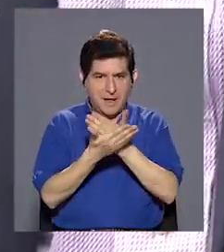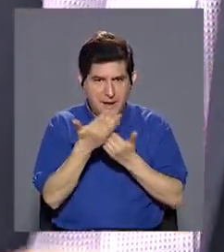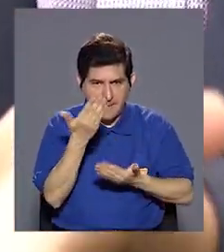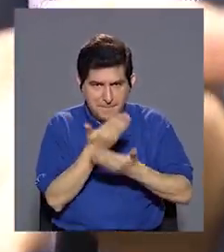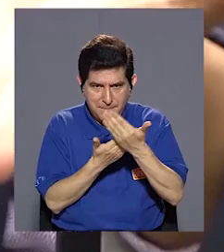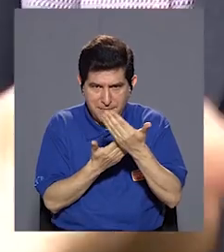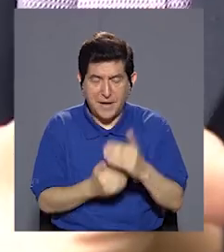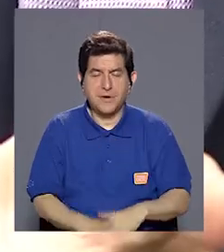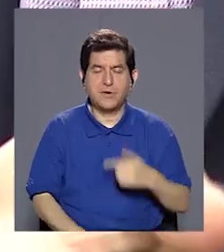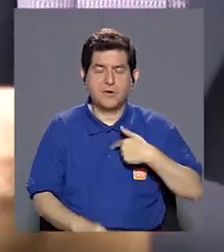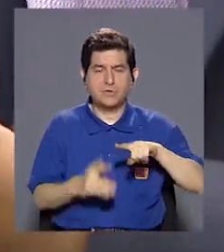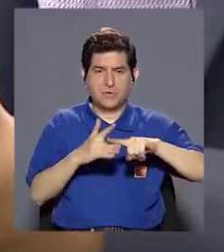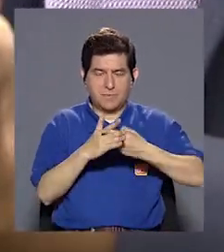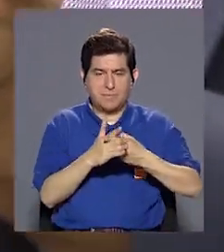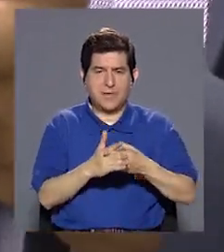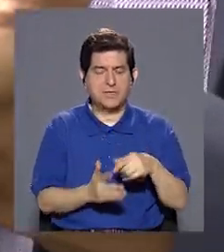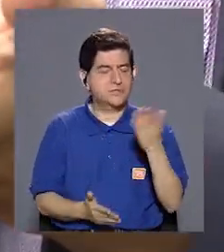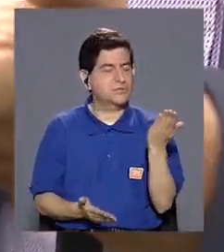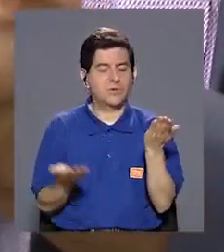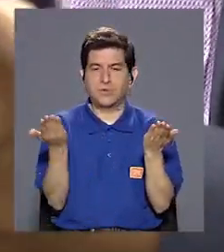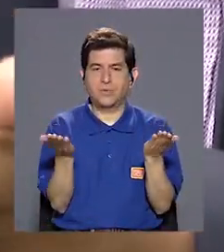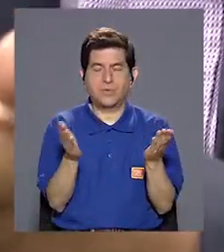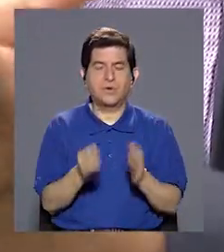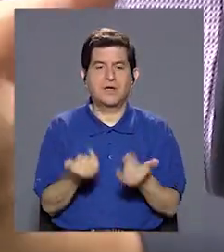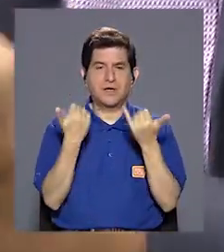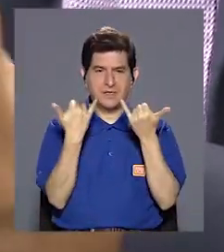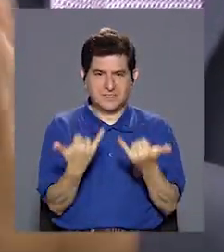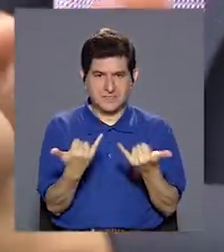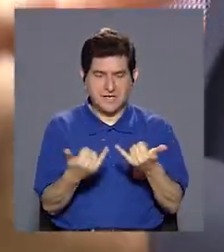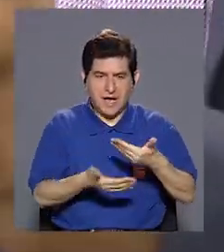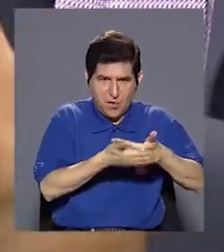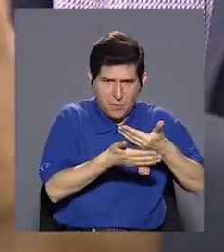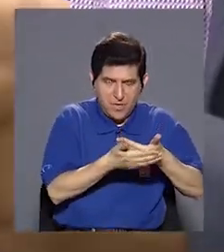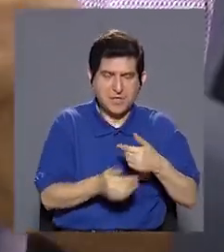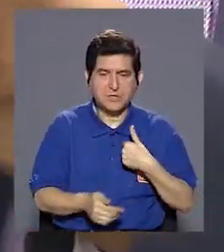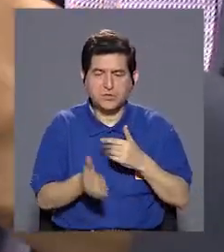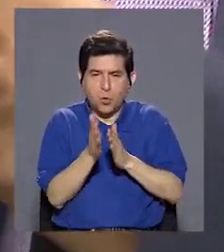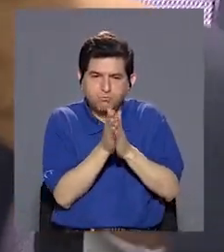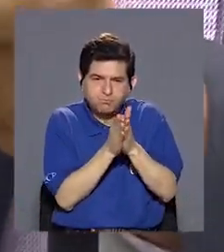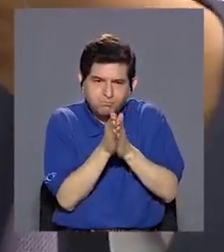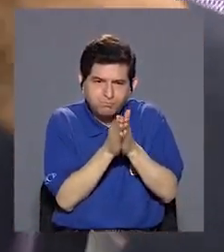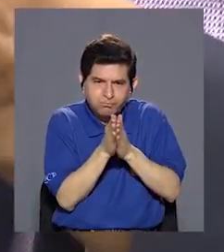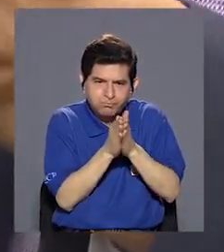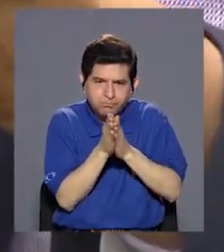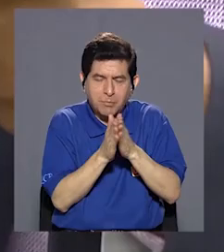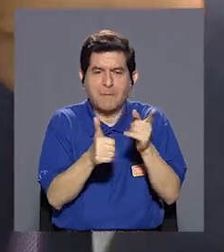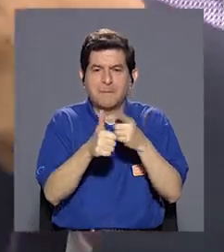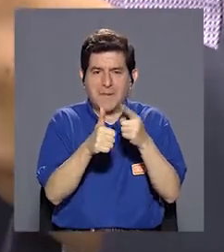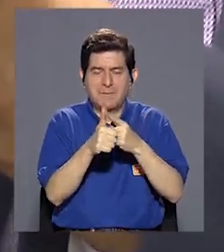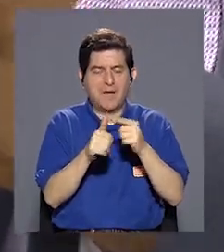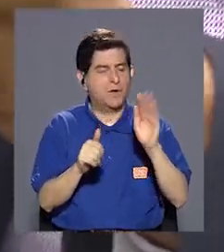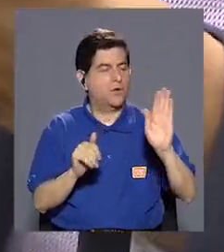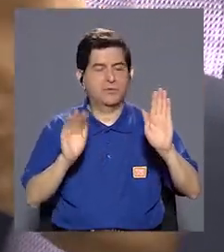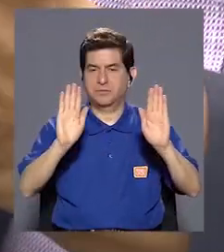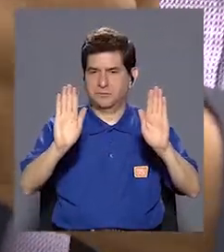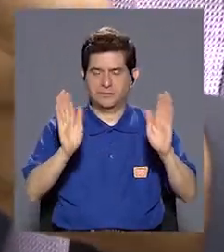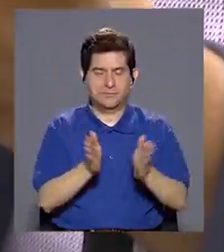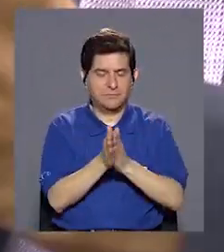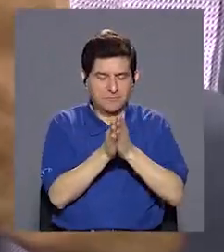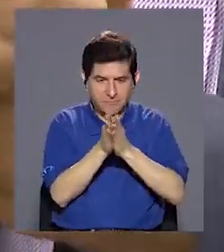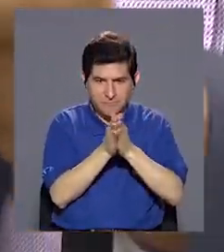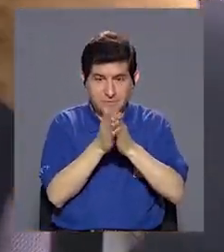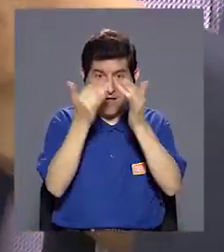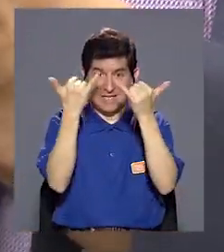empiezo generalmente palma contra palma. Entonces, con el jabón ya, las manos humedecidas, yo empiezo a frotar primeramente las palmas,